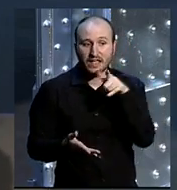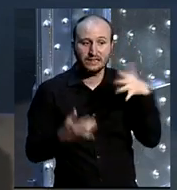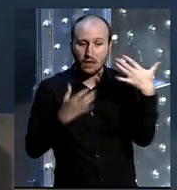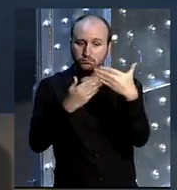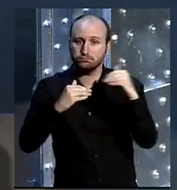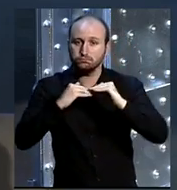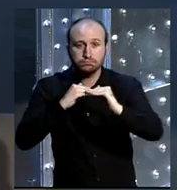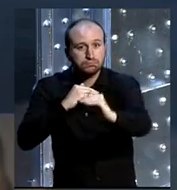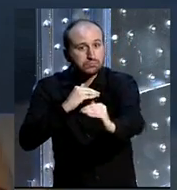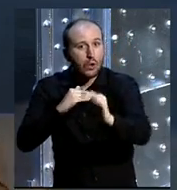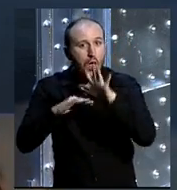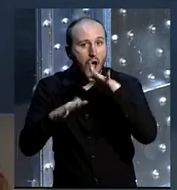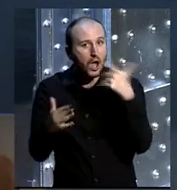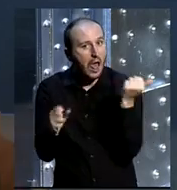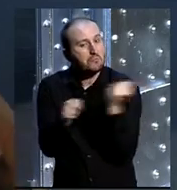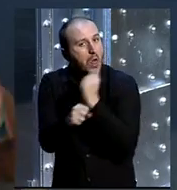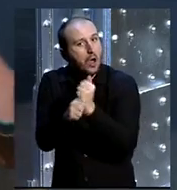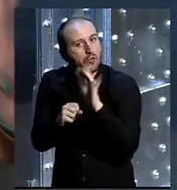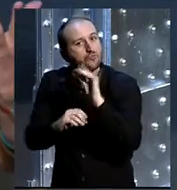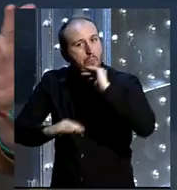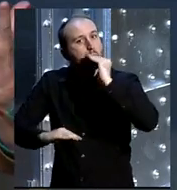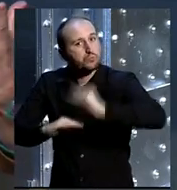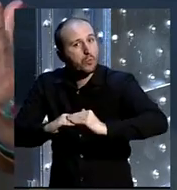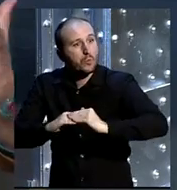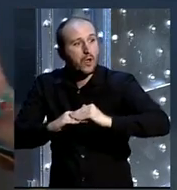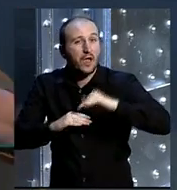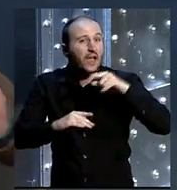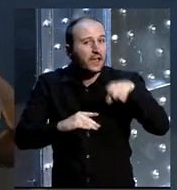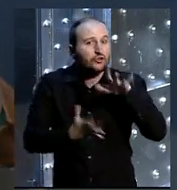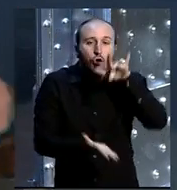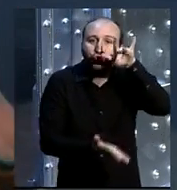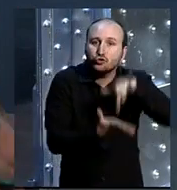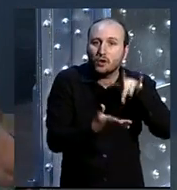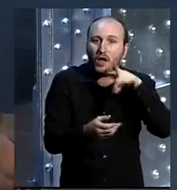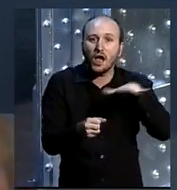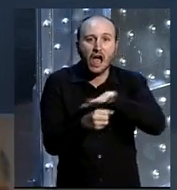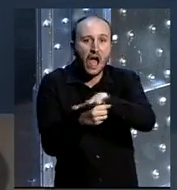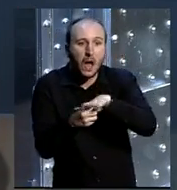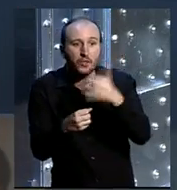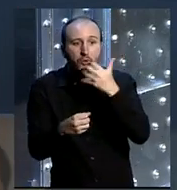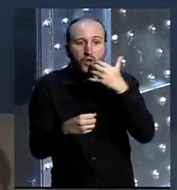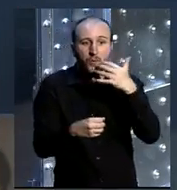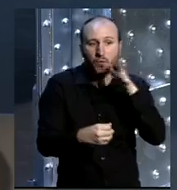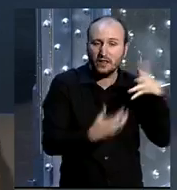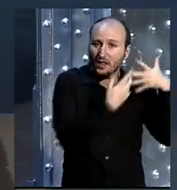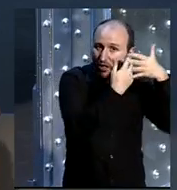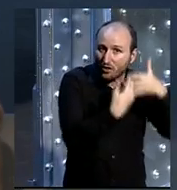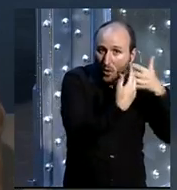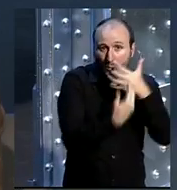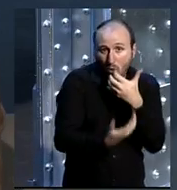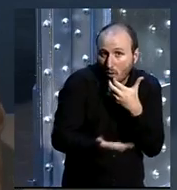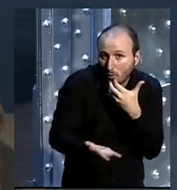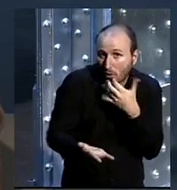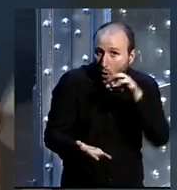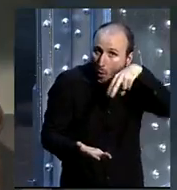en la línea en la que está trabajando. Que esto se haga en un ámbito como el de Naciones Unidas, la verdad es que me